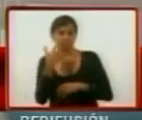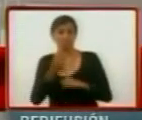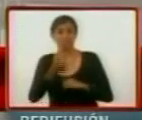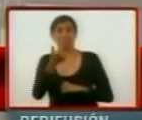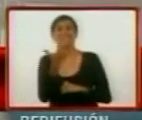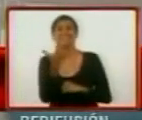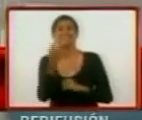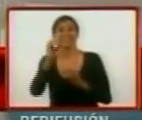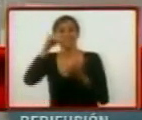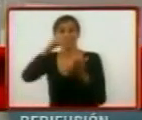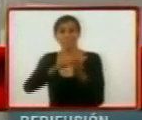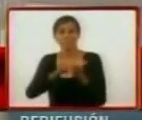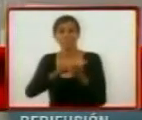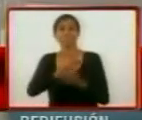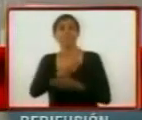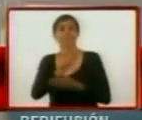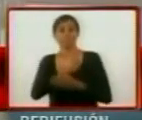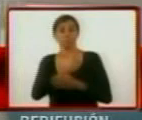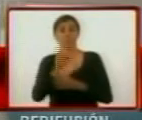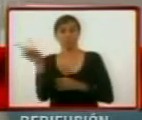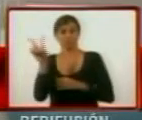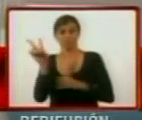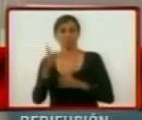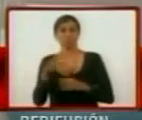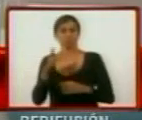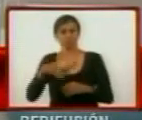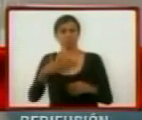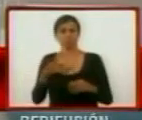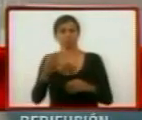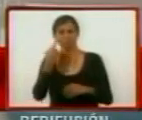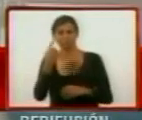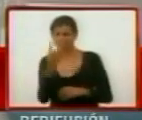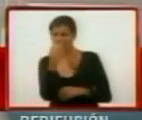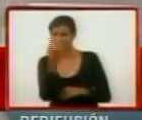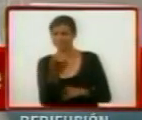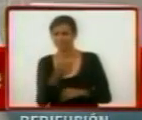30.000 patrimonios del país, solo debe accesar al vínculo